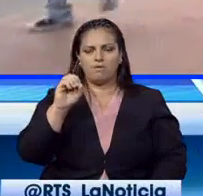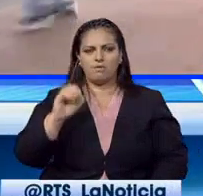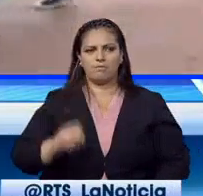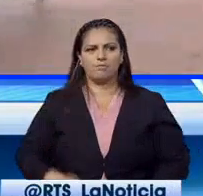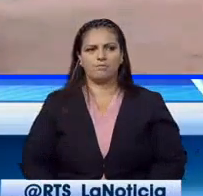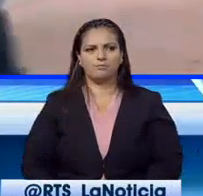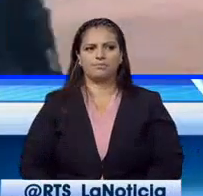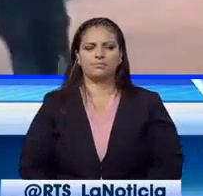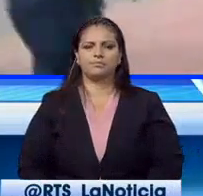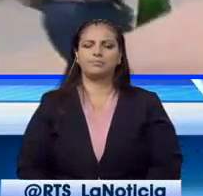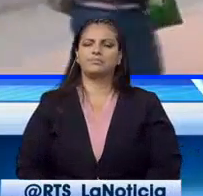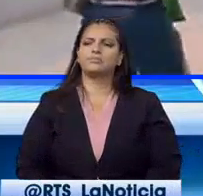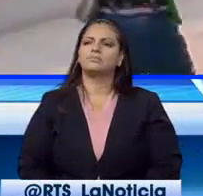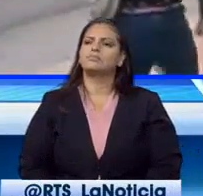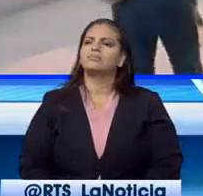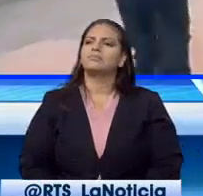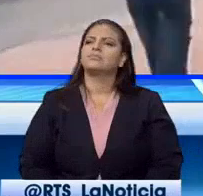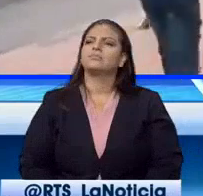no es